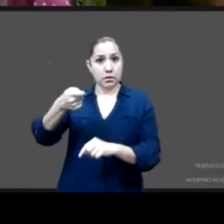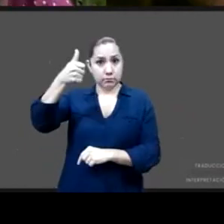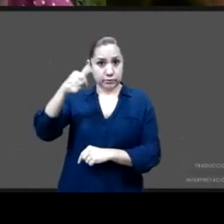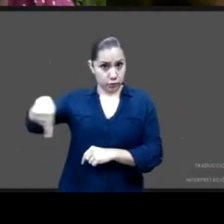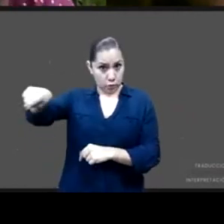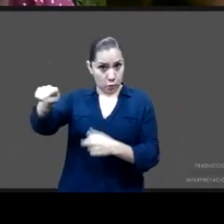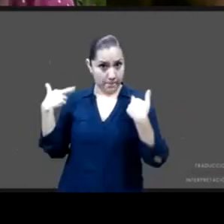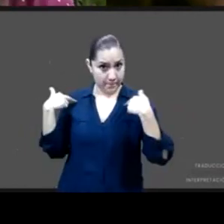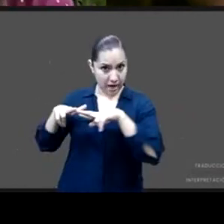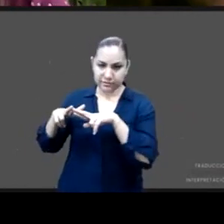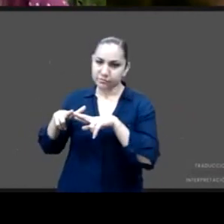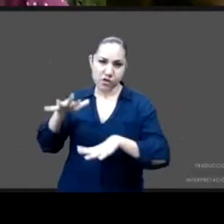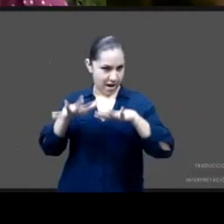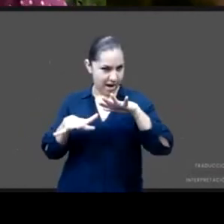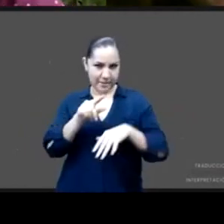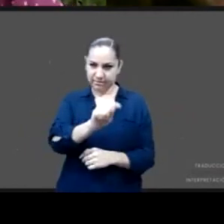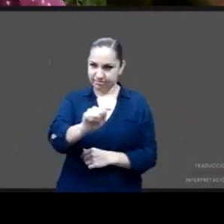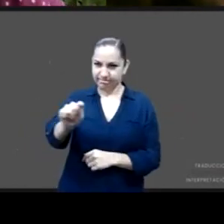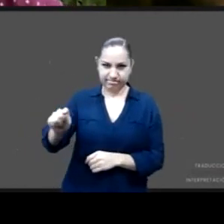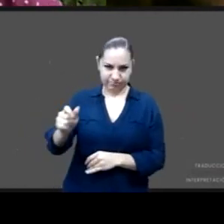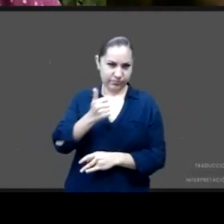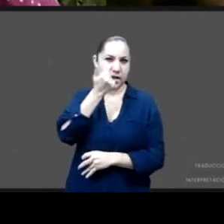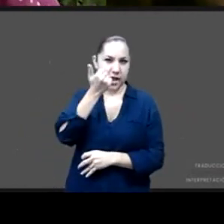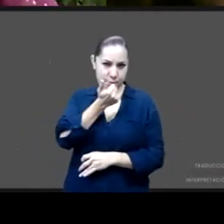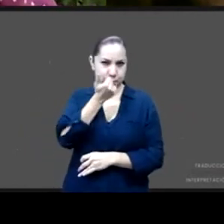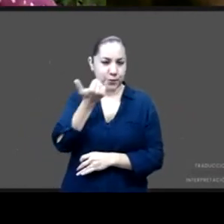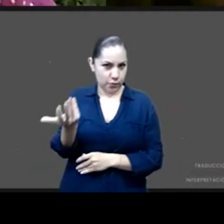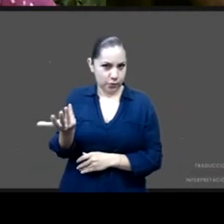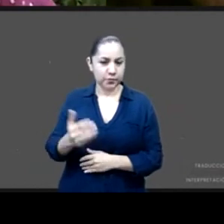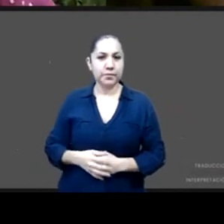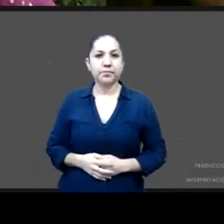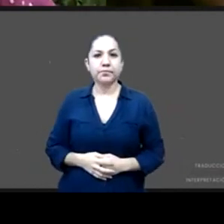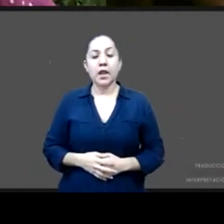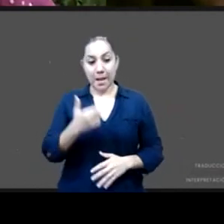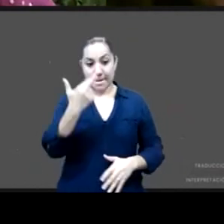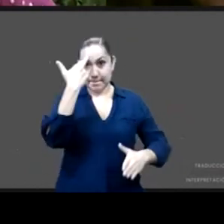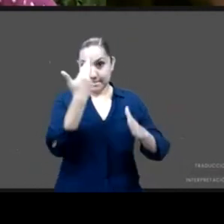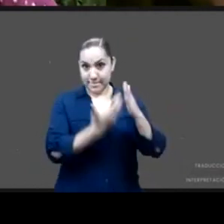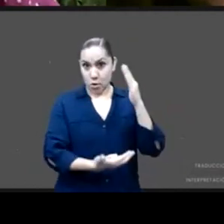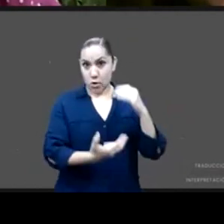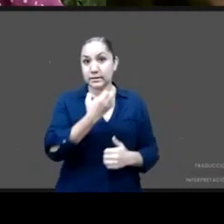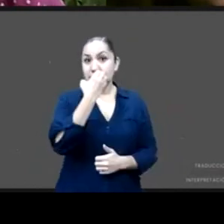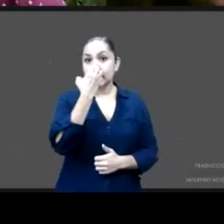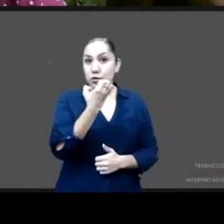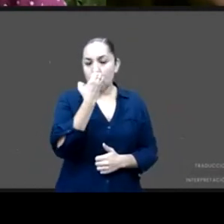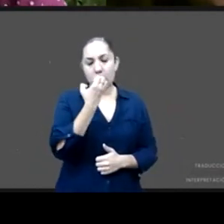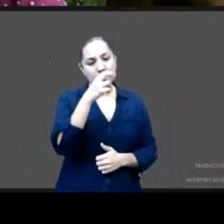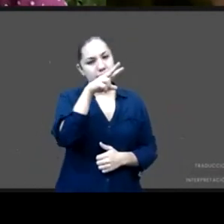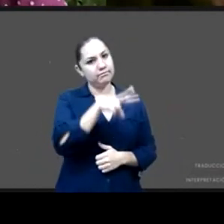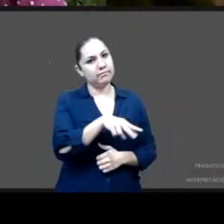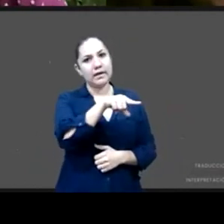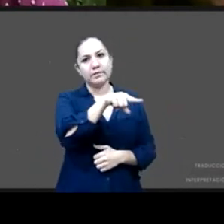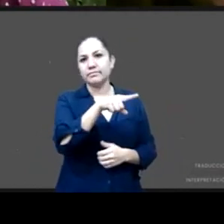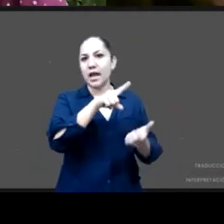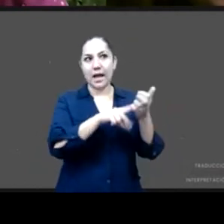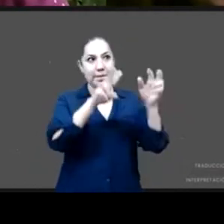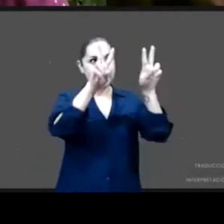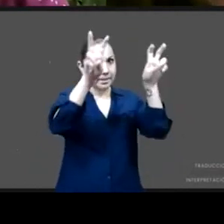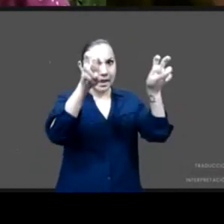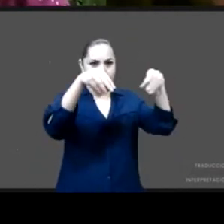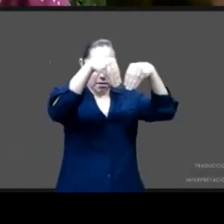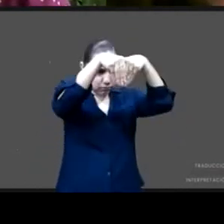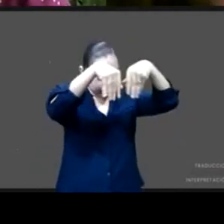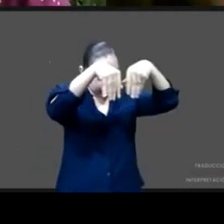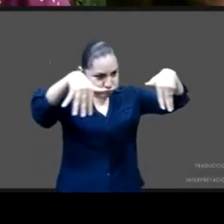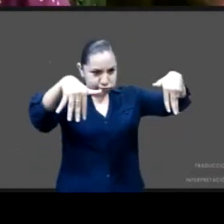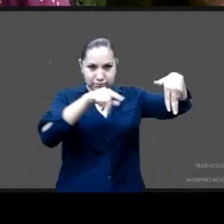alumnos algunos de los mismos alumnos bueno todo el tema de la violencia escolar tiene múltiples dimensiones evidentemente ¿cómo puedo unirme